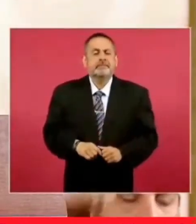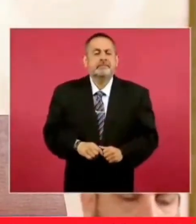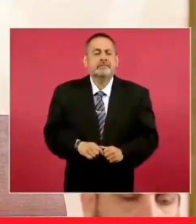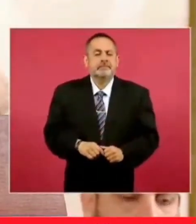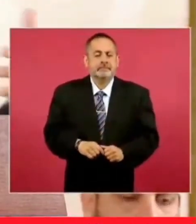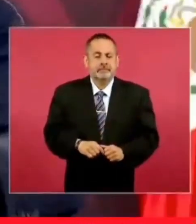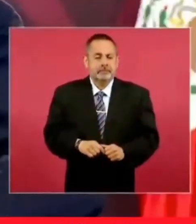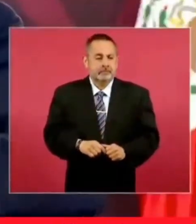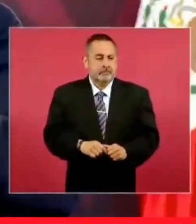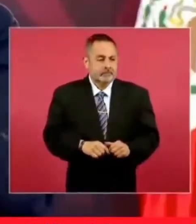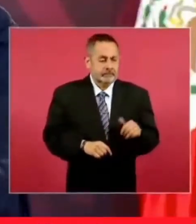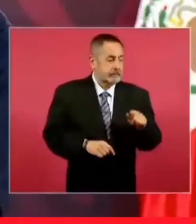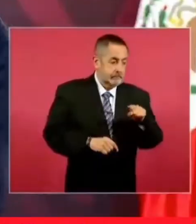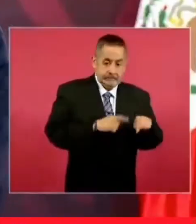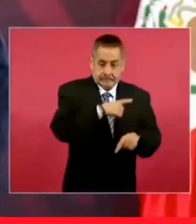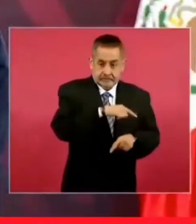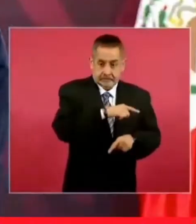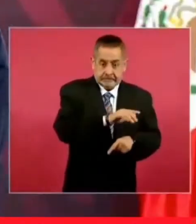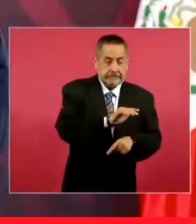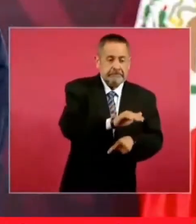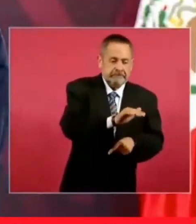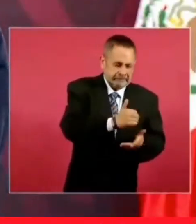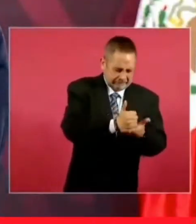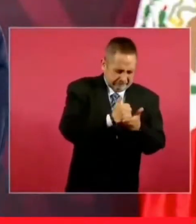que ayuden, que ayuden, que ayuden.